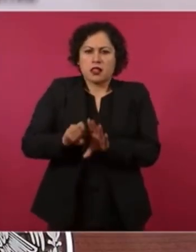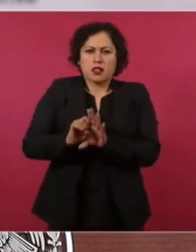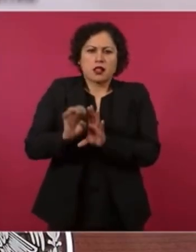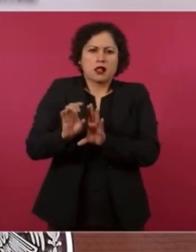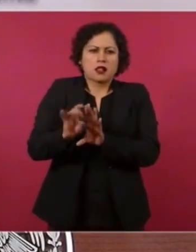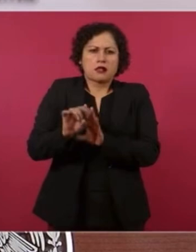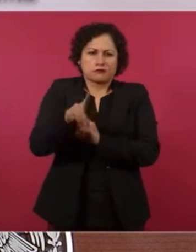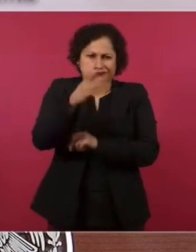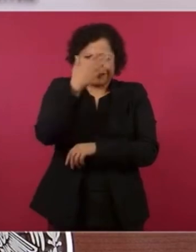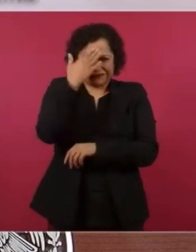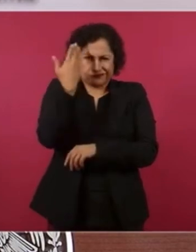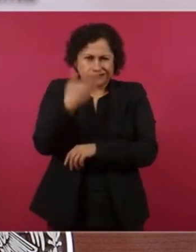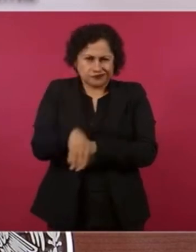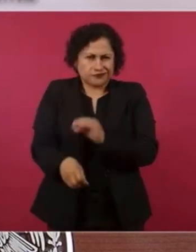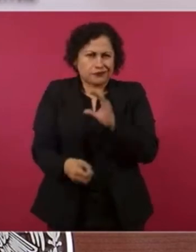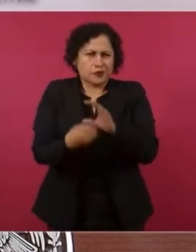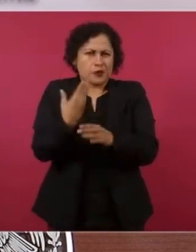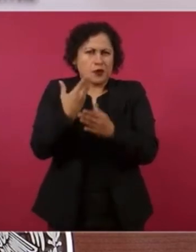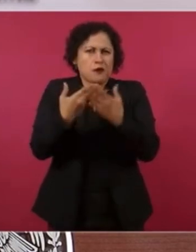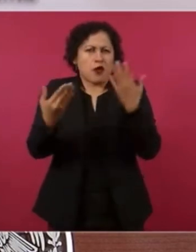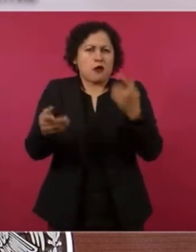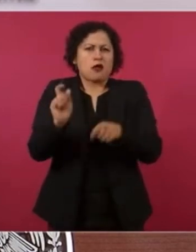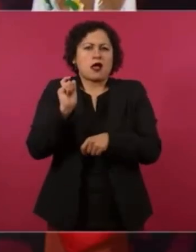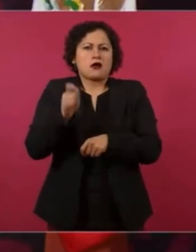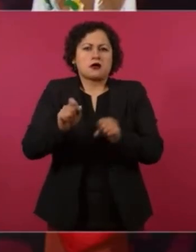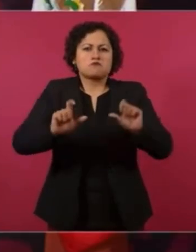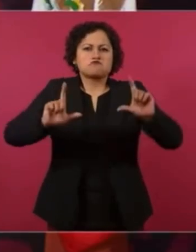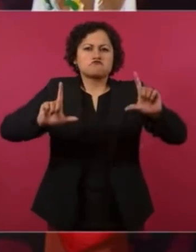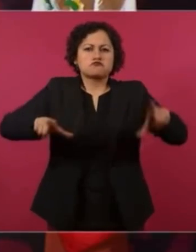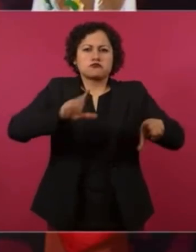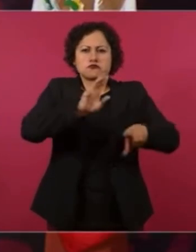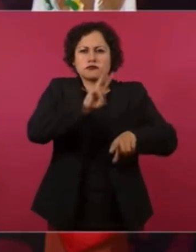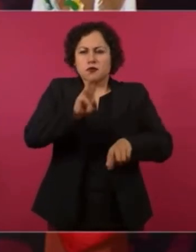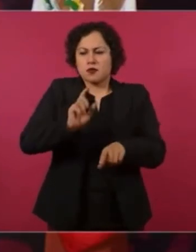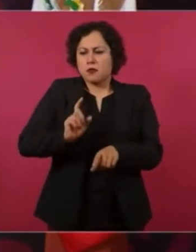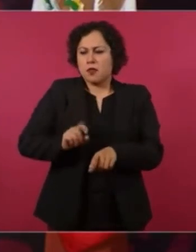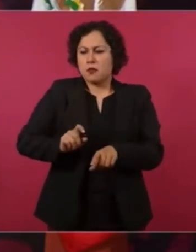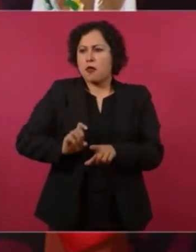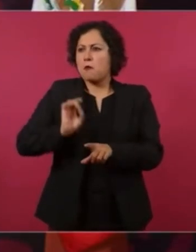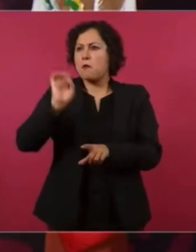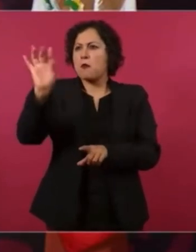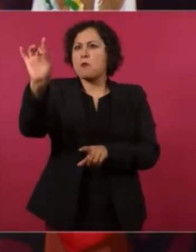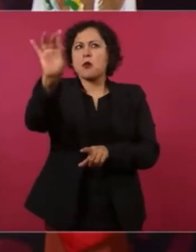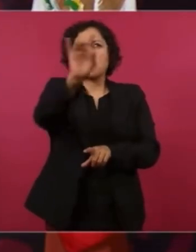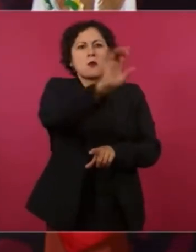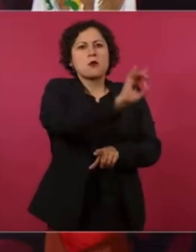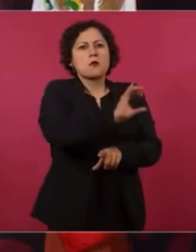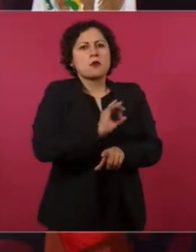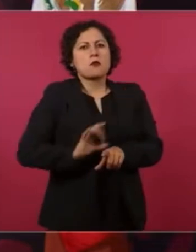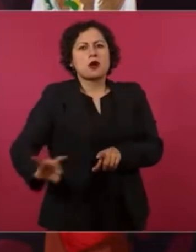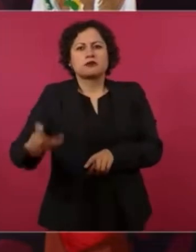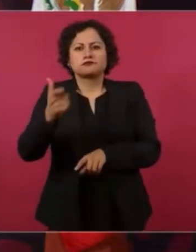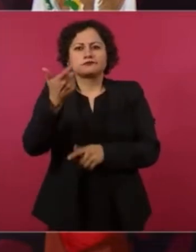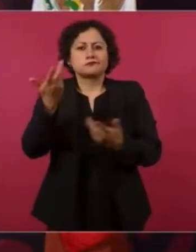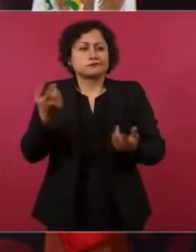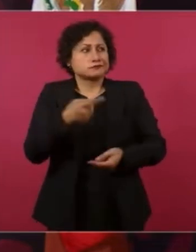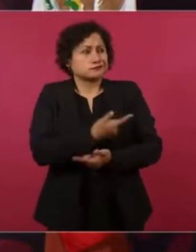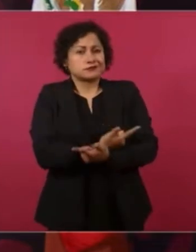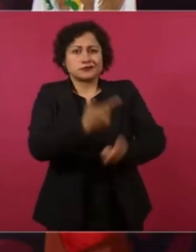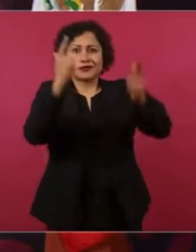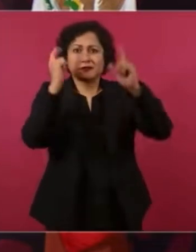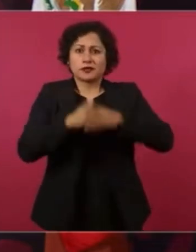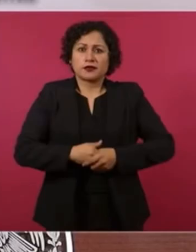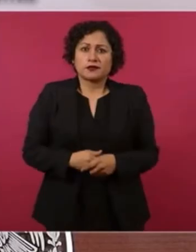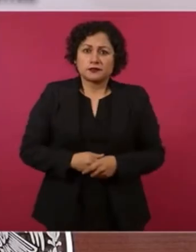que quieres y los regresas y más Estados Unidos, México, ¿no? Entonces ella tiene la libertad. ¿Por